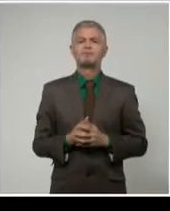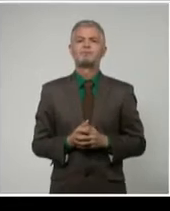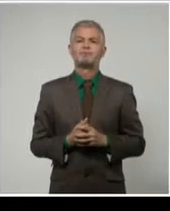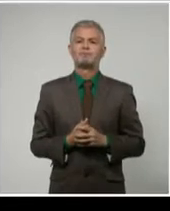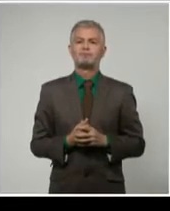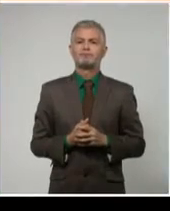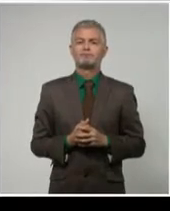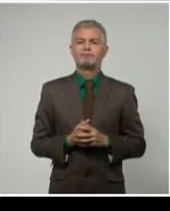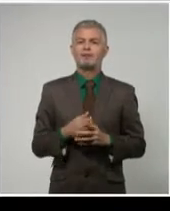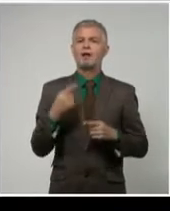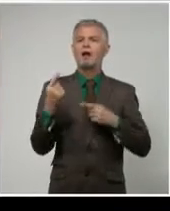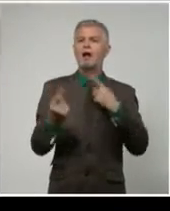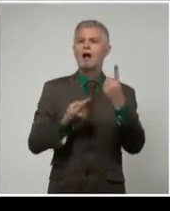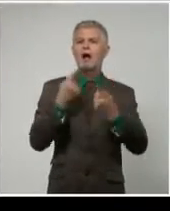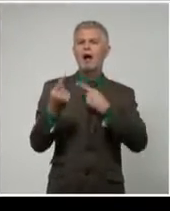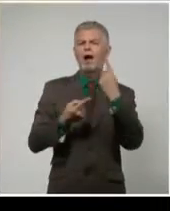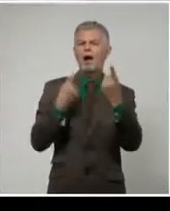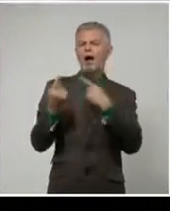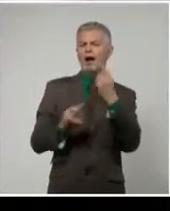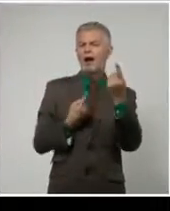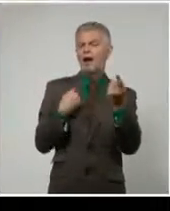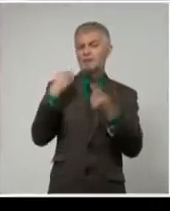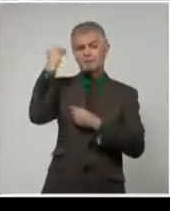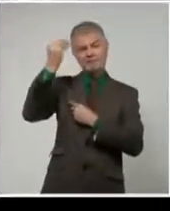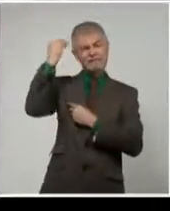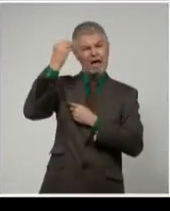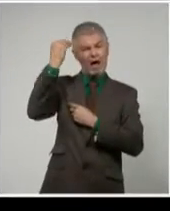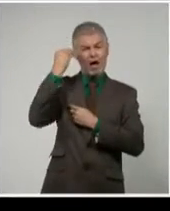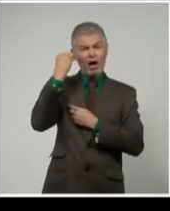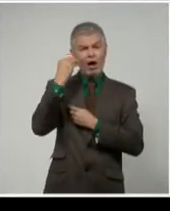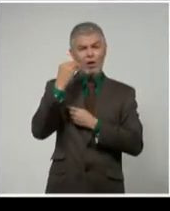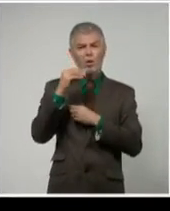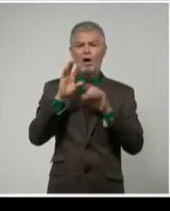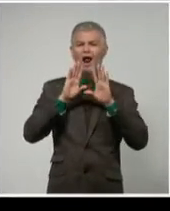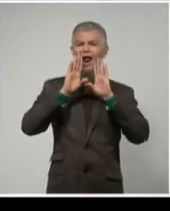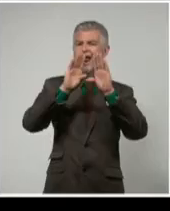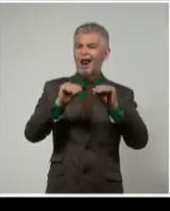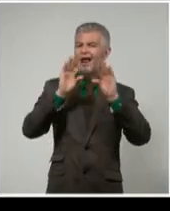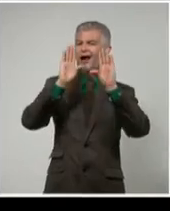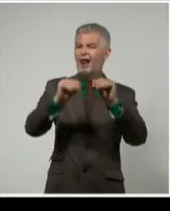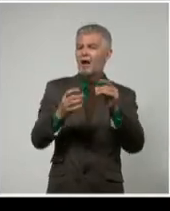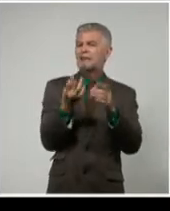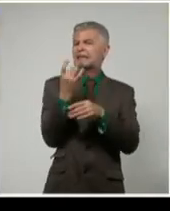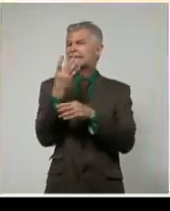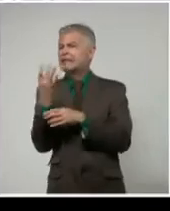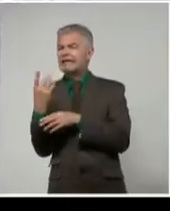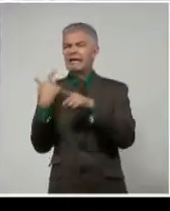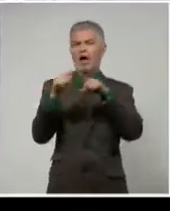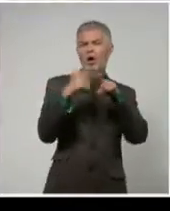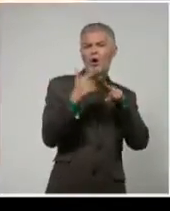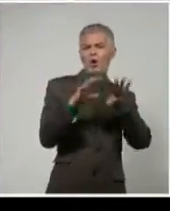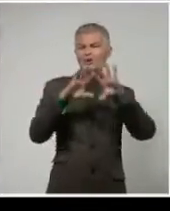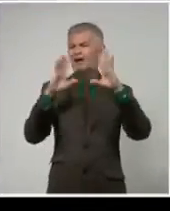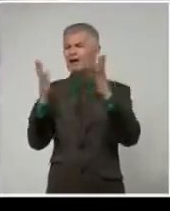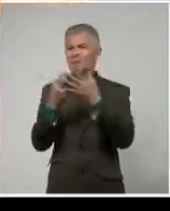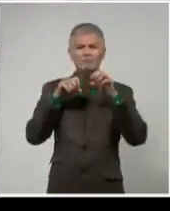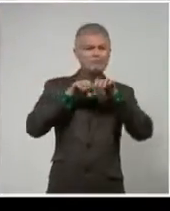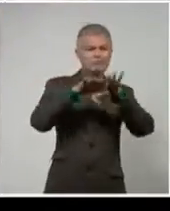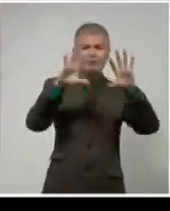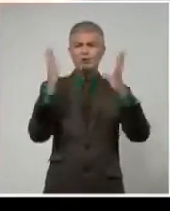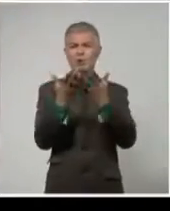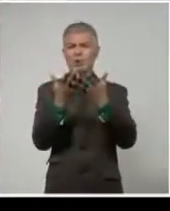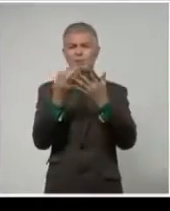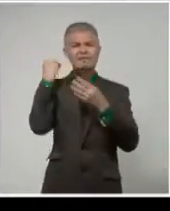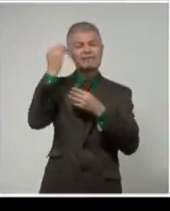Los que creyeron que sembrando mentiras y calumnias por doquier iban a desacreditar a nuestro